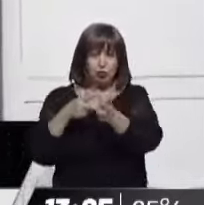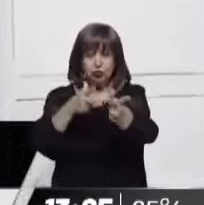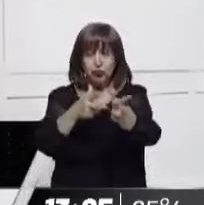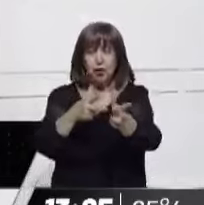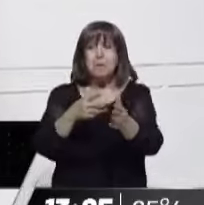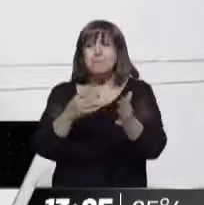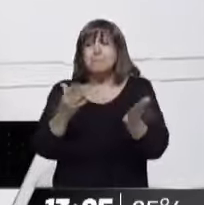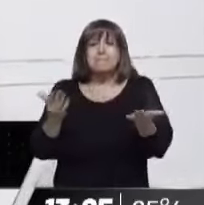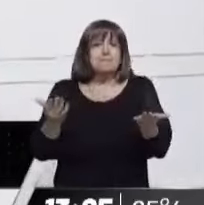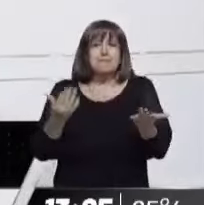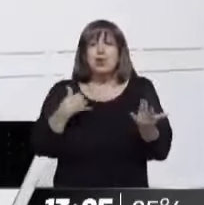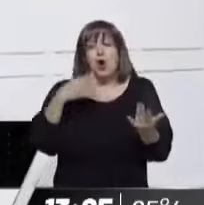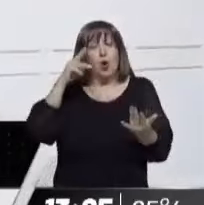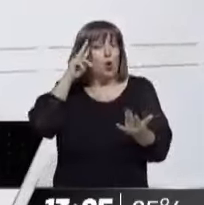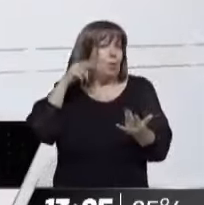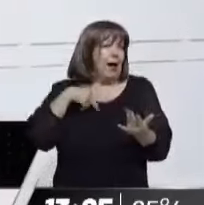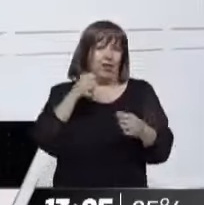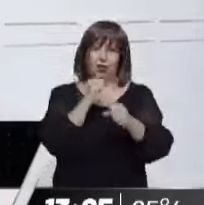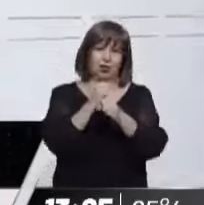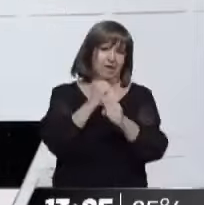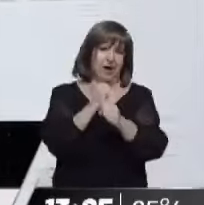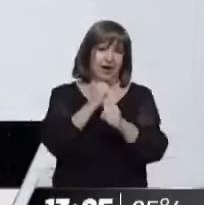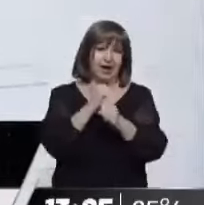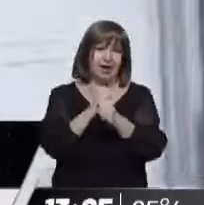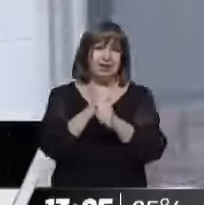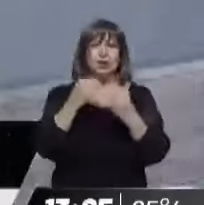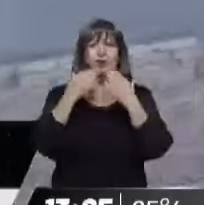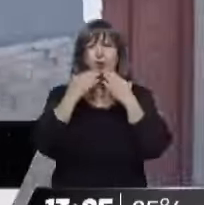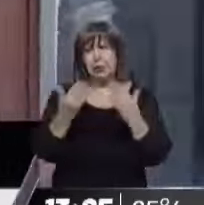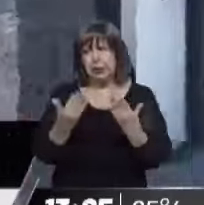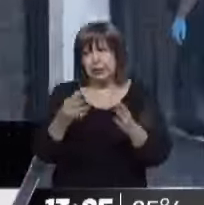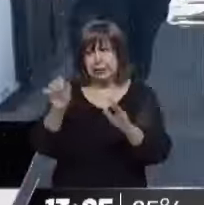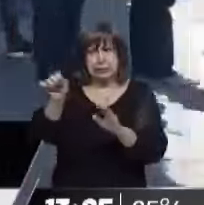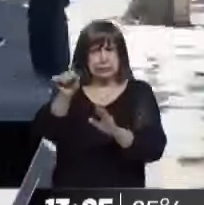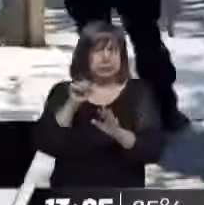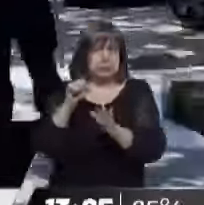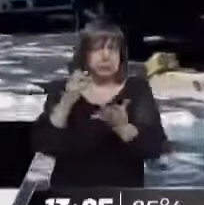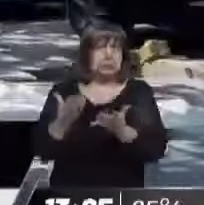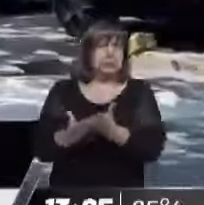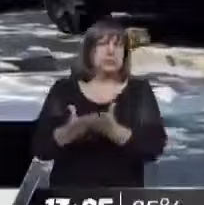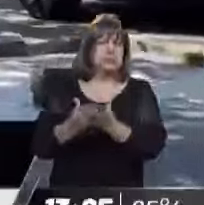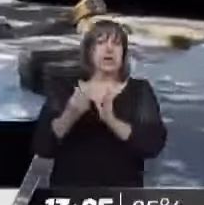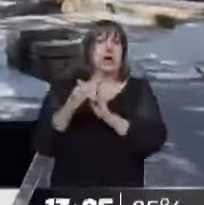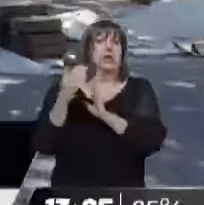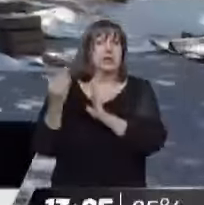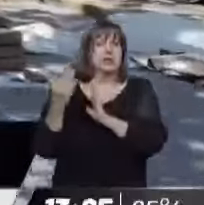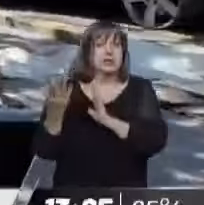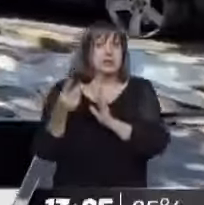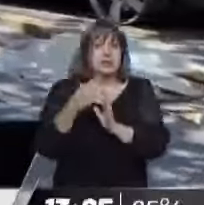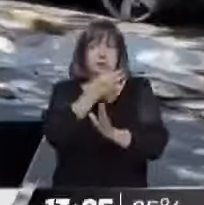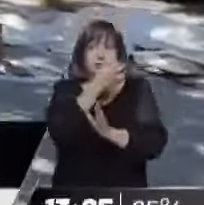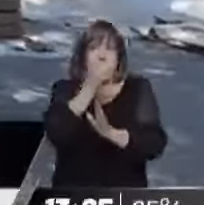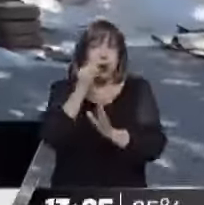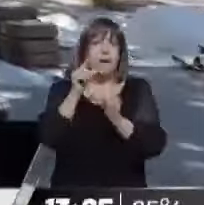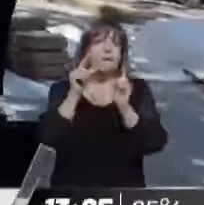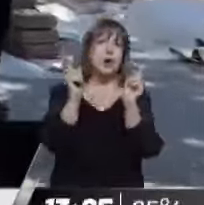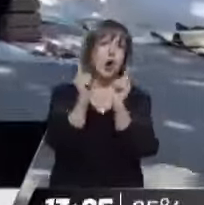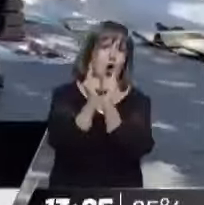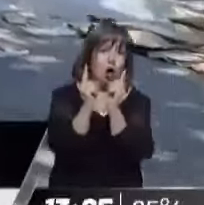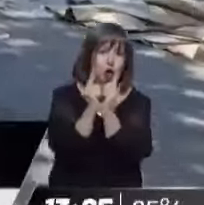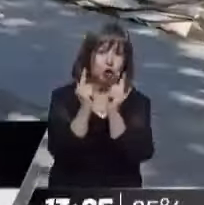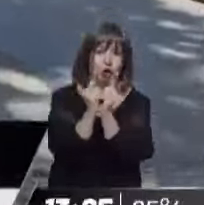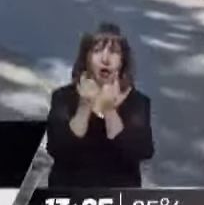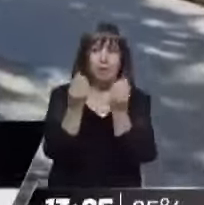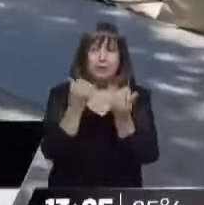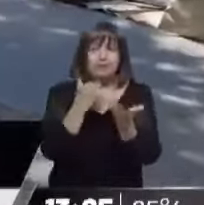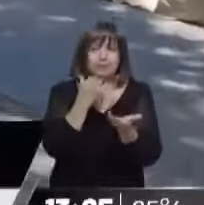alguna vez? No, todo bien. Gracias. Bueno, es lógico que por ahí los vecinos, claro, viste, buenos vecinos, no quieran decir mucho porque tampoco saben cuál es